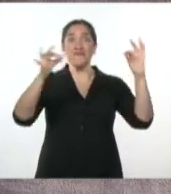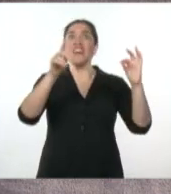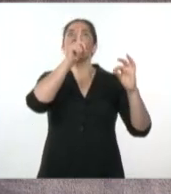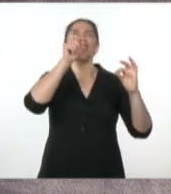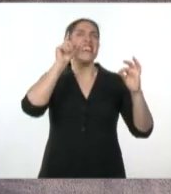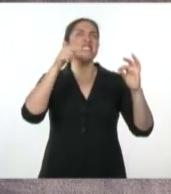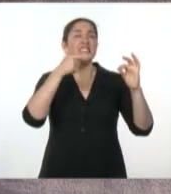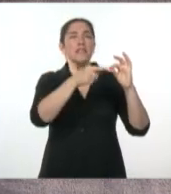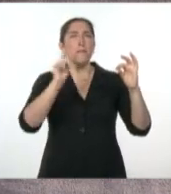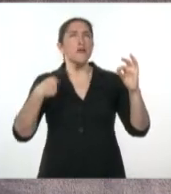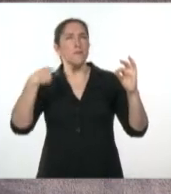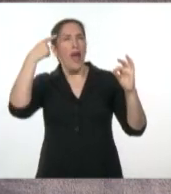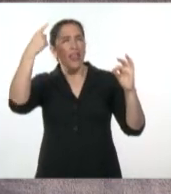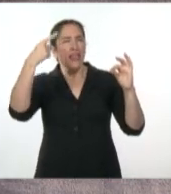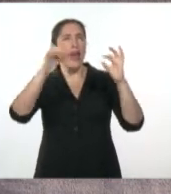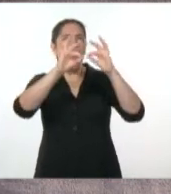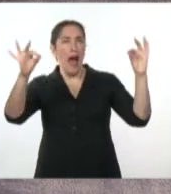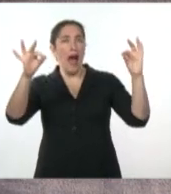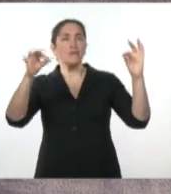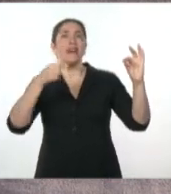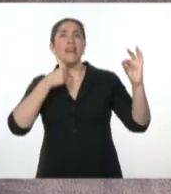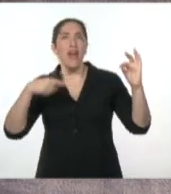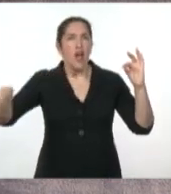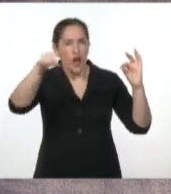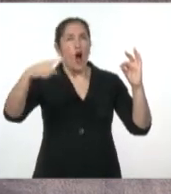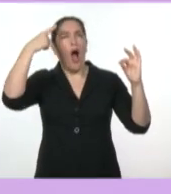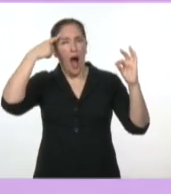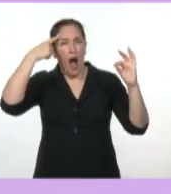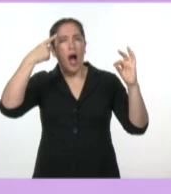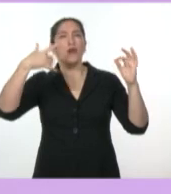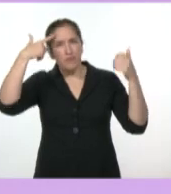y nosotras queremos convencer. ¿Cuál es esa tesis? Sí, ellos